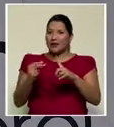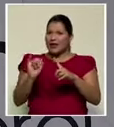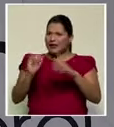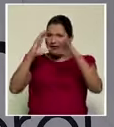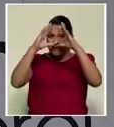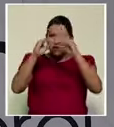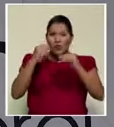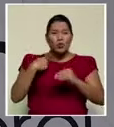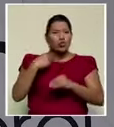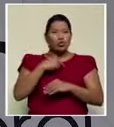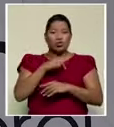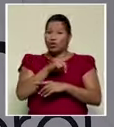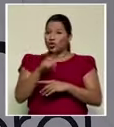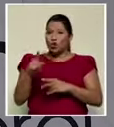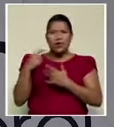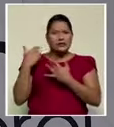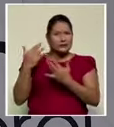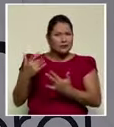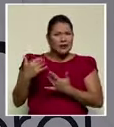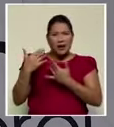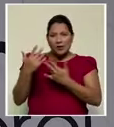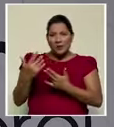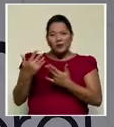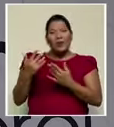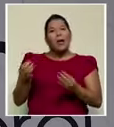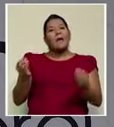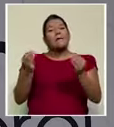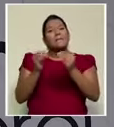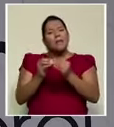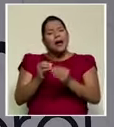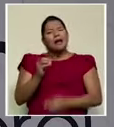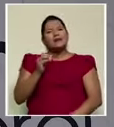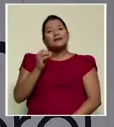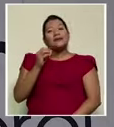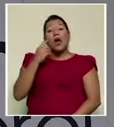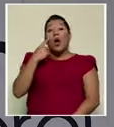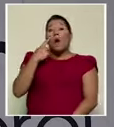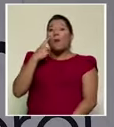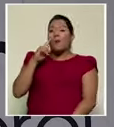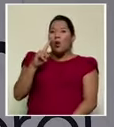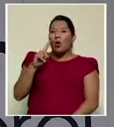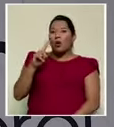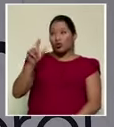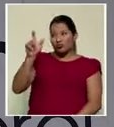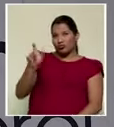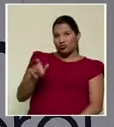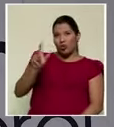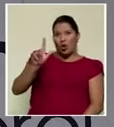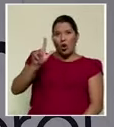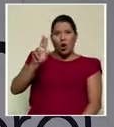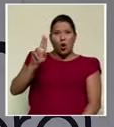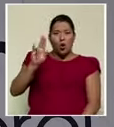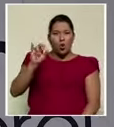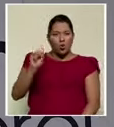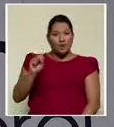tener en el transcurso del día. Sobre todo tratándose de una figura como la de Luis Antonio Sobrado, que es